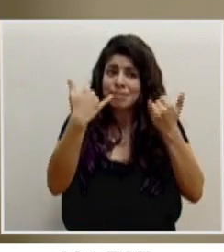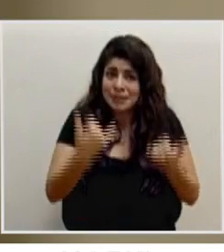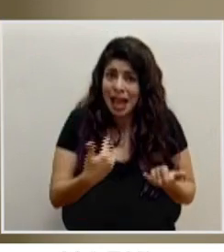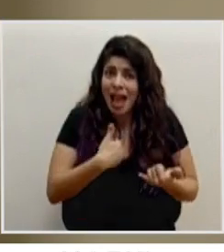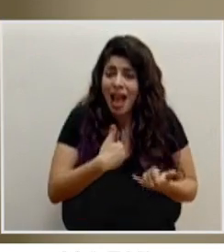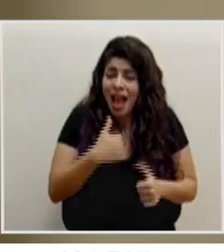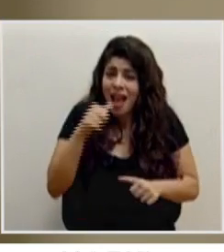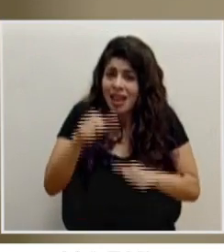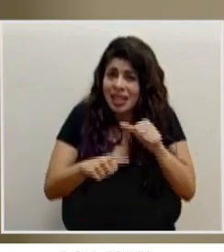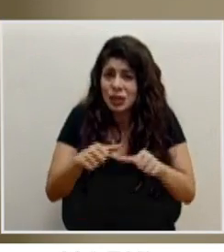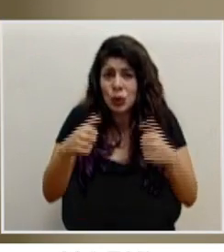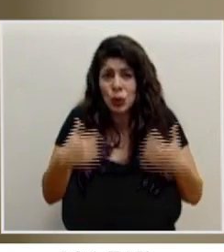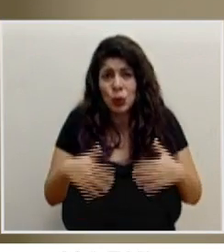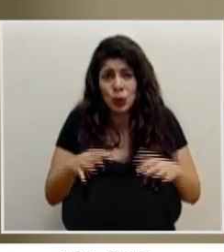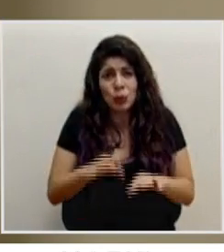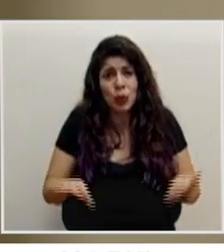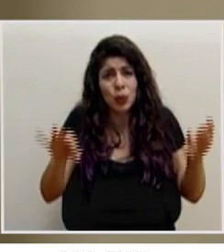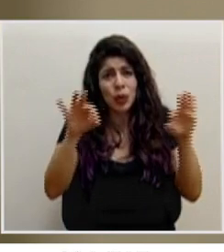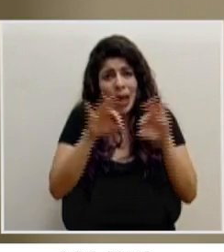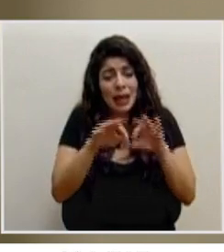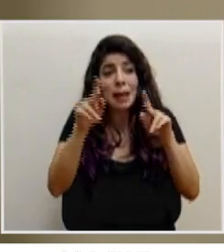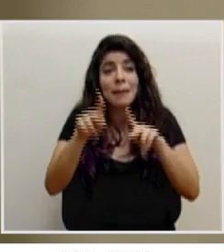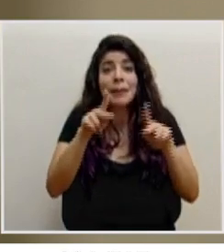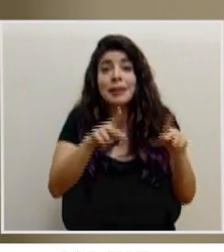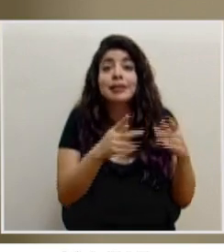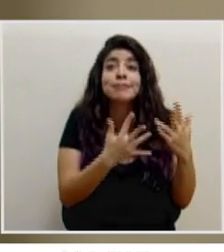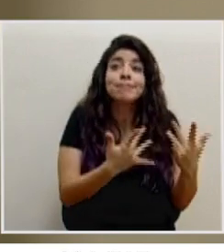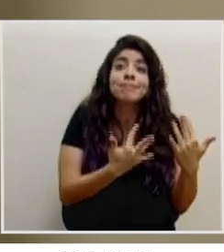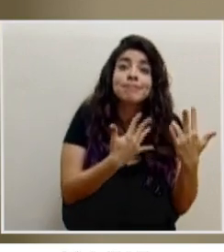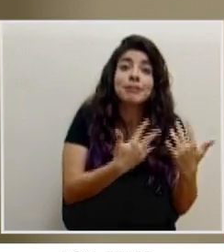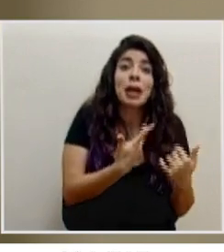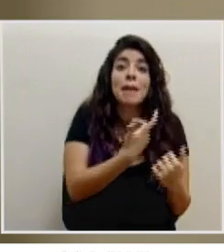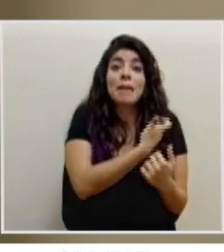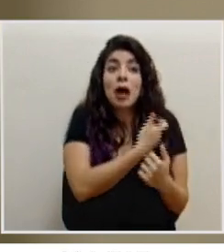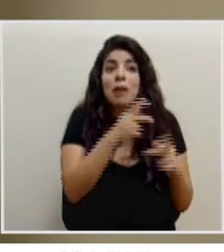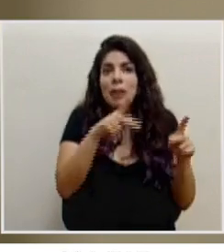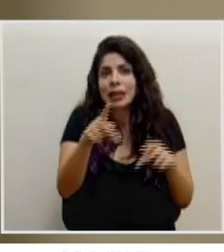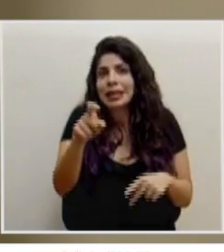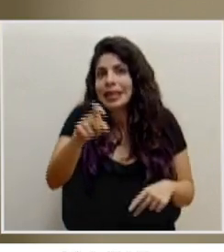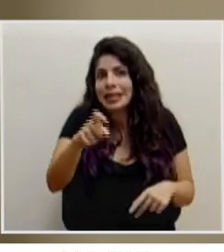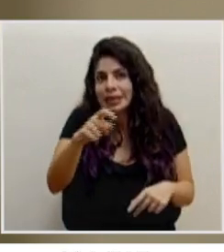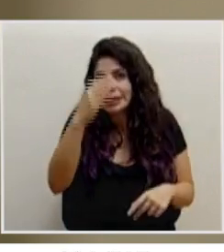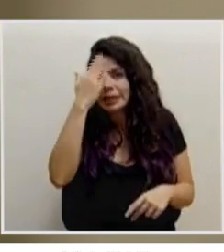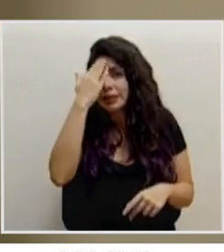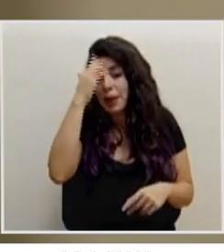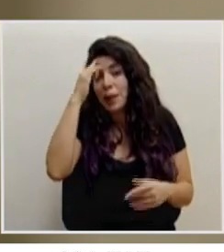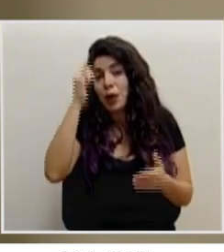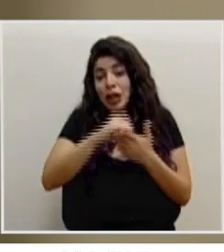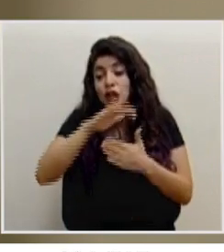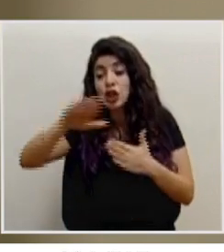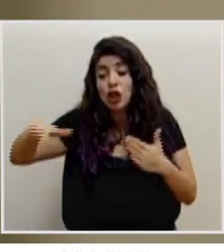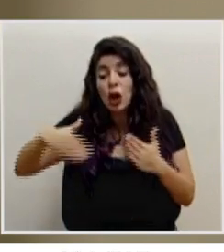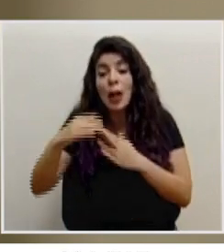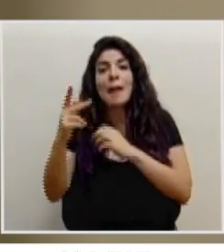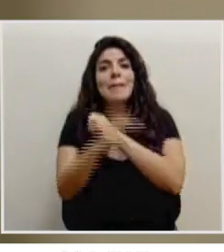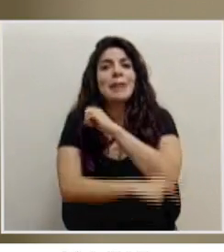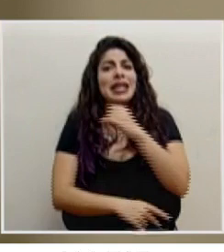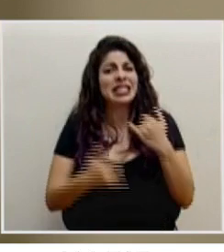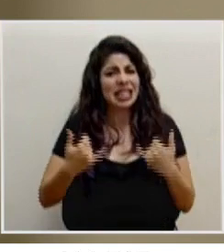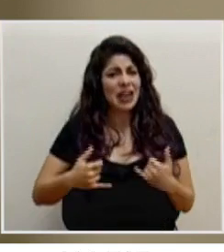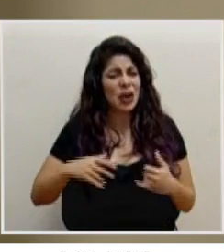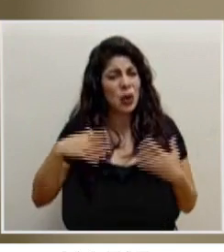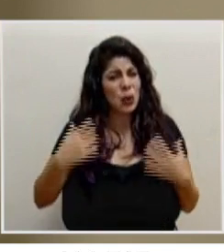esfuerzo importante, que la población está esperando la vacuna, que la está necesitando, y por eso a nivel de país, todo el país está haciendo un